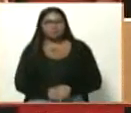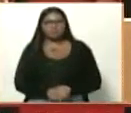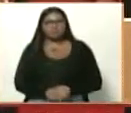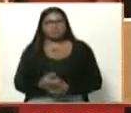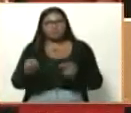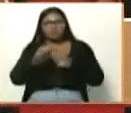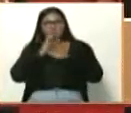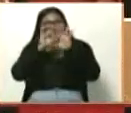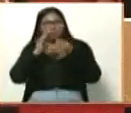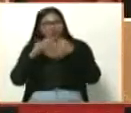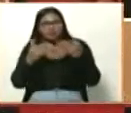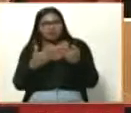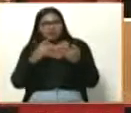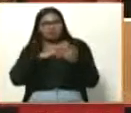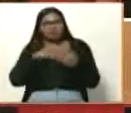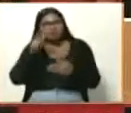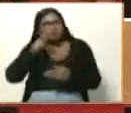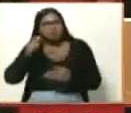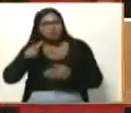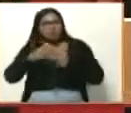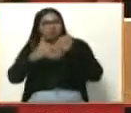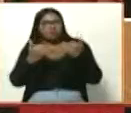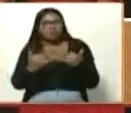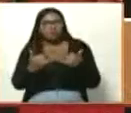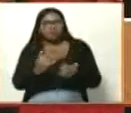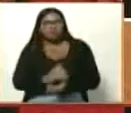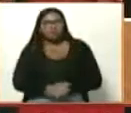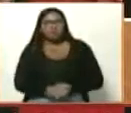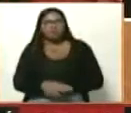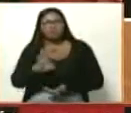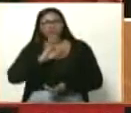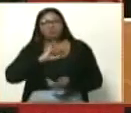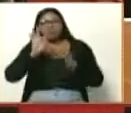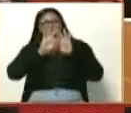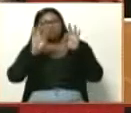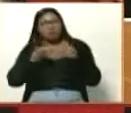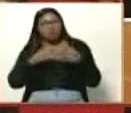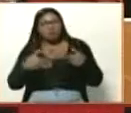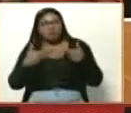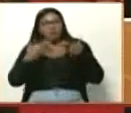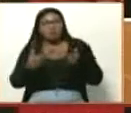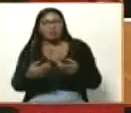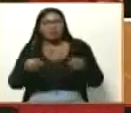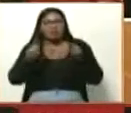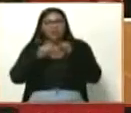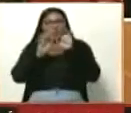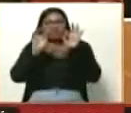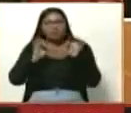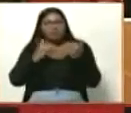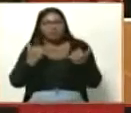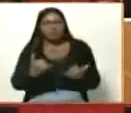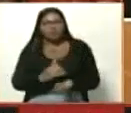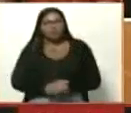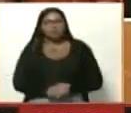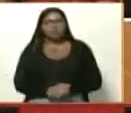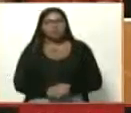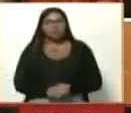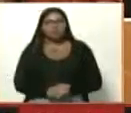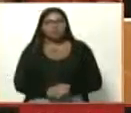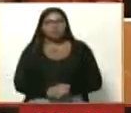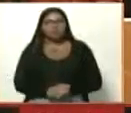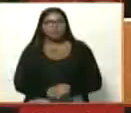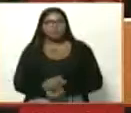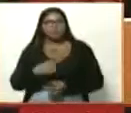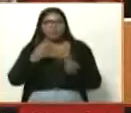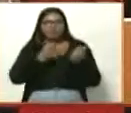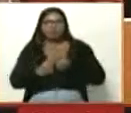la formación de nuestro pueblo, en esas cosas pequeñitas que puedes hacer ahorita para regalar, por ejemplo. Ah, bueno, no tienes para adquirirlo, no tienes económicamente